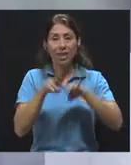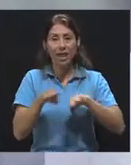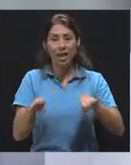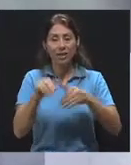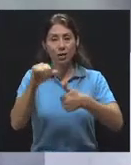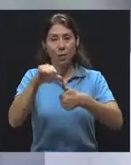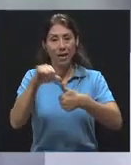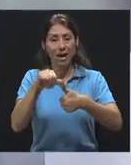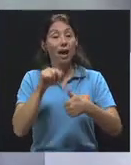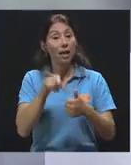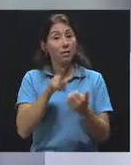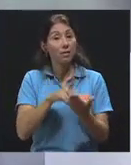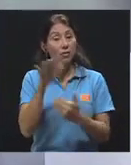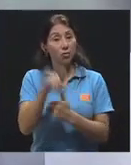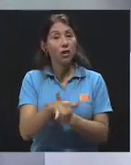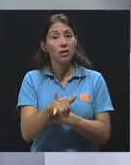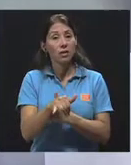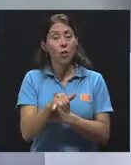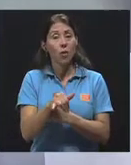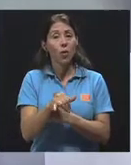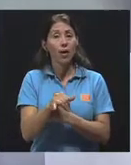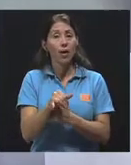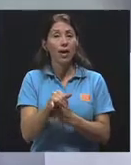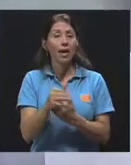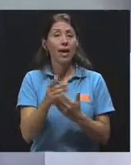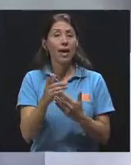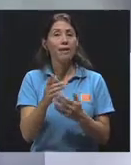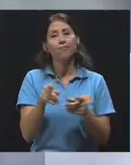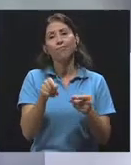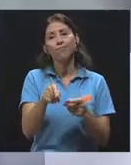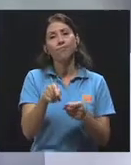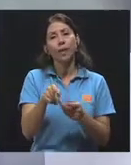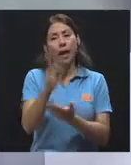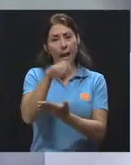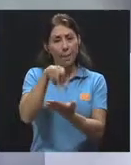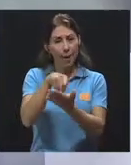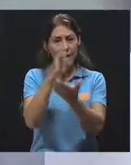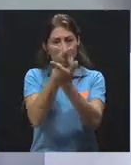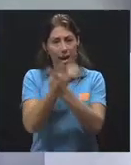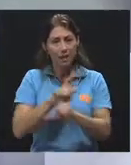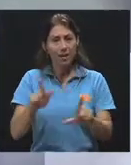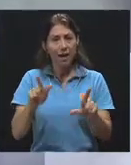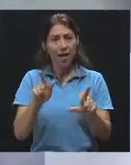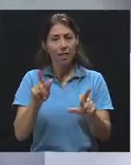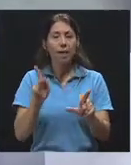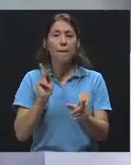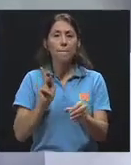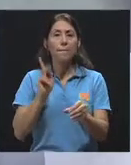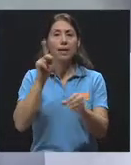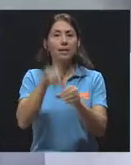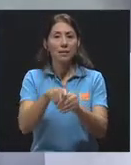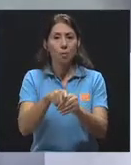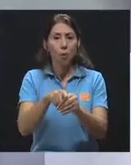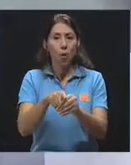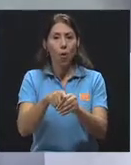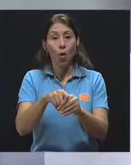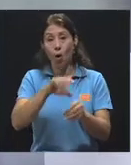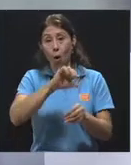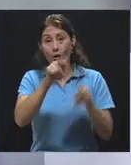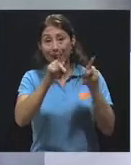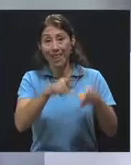Centroamérica es un proyecto que fue, digamos, es un proyecto que, en que el Parque La Libertad participó y